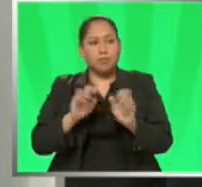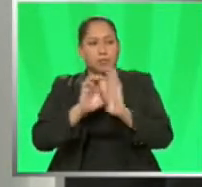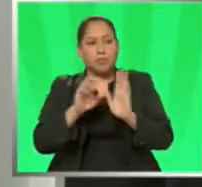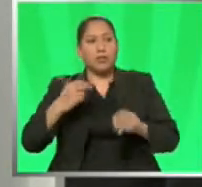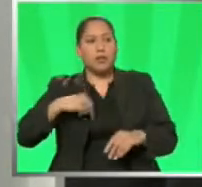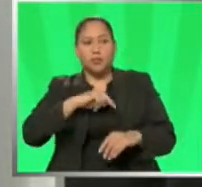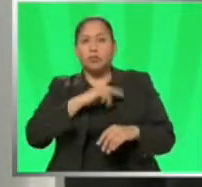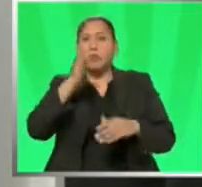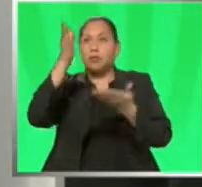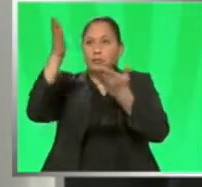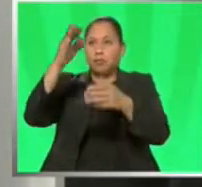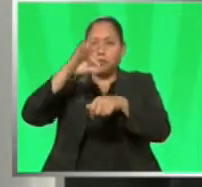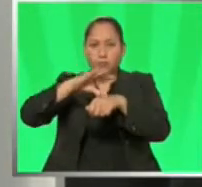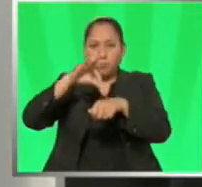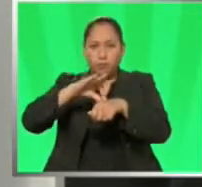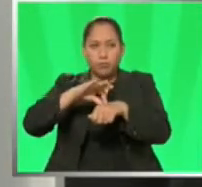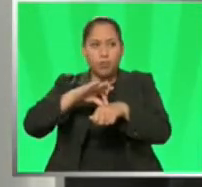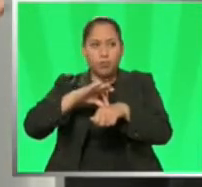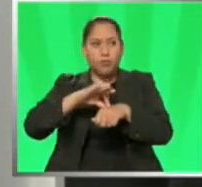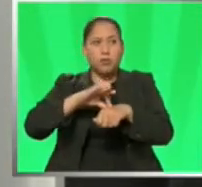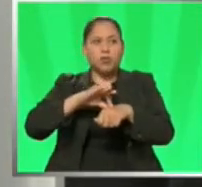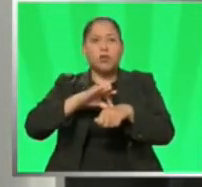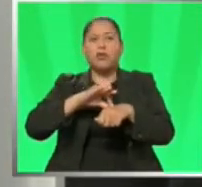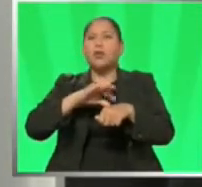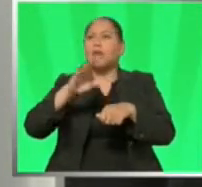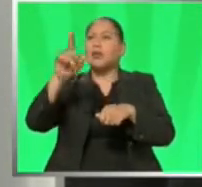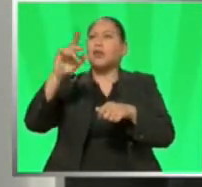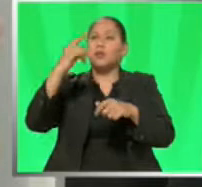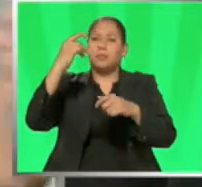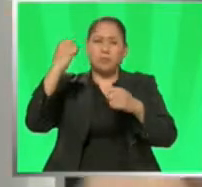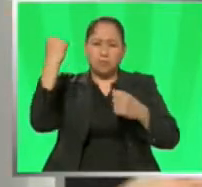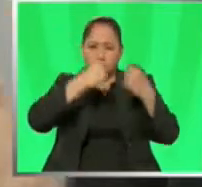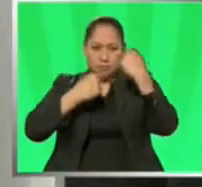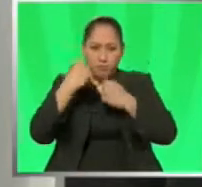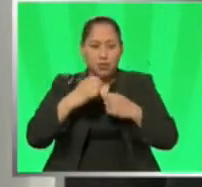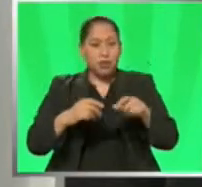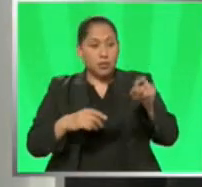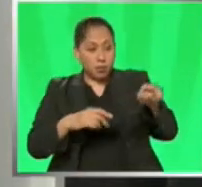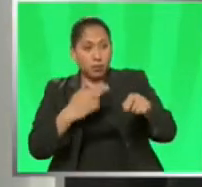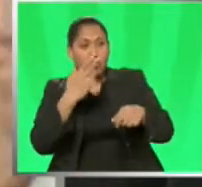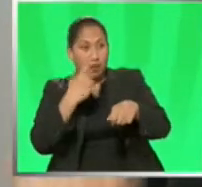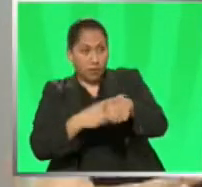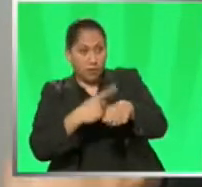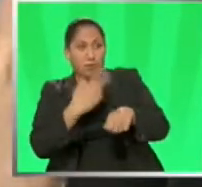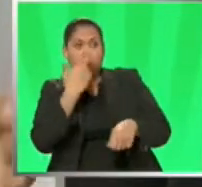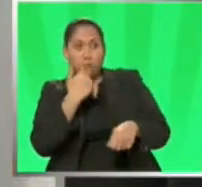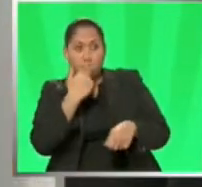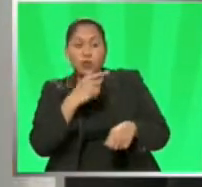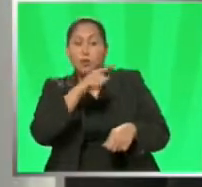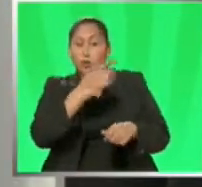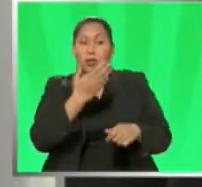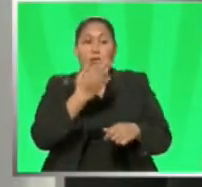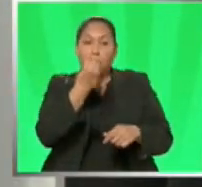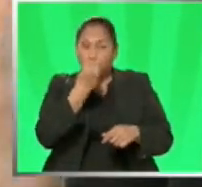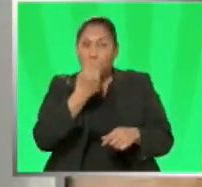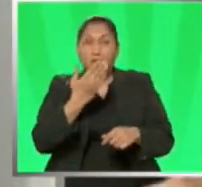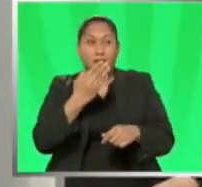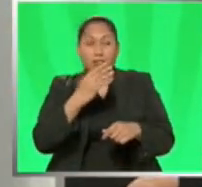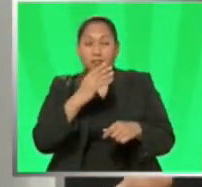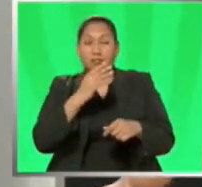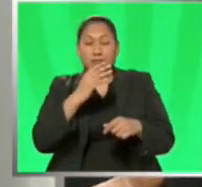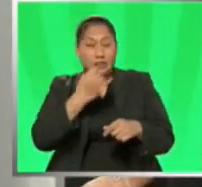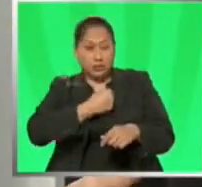al médico con una dolencia y nos dice el médico, usted es diabética, o modifica sus hábitos de vida, sobre